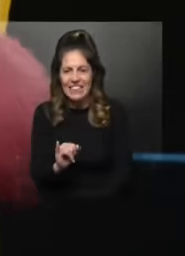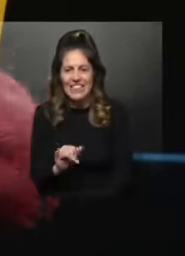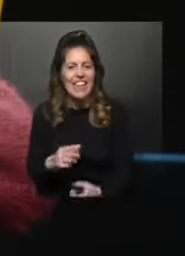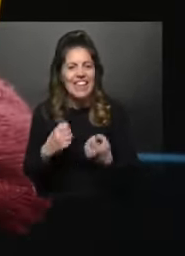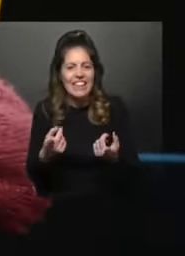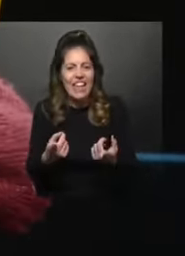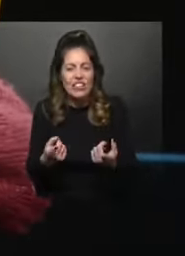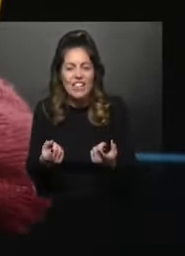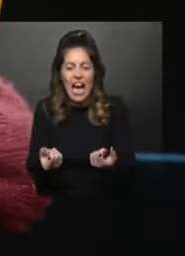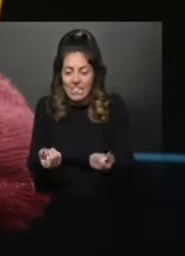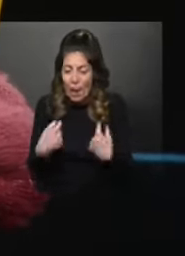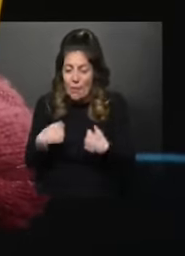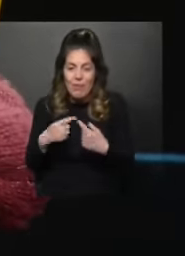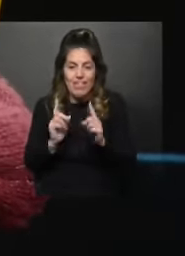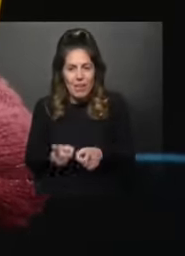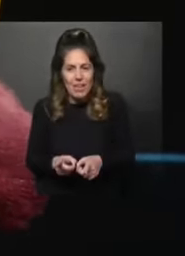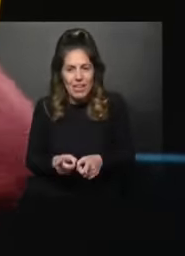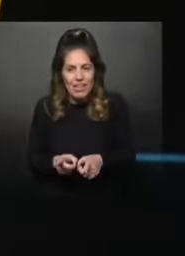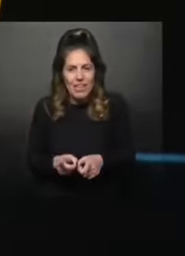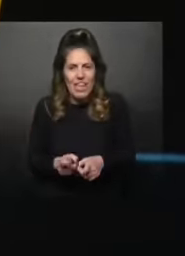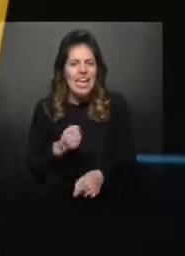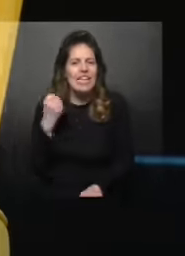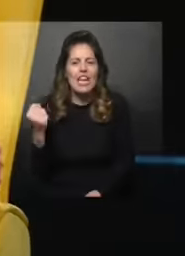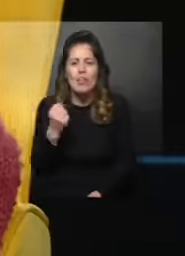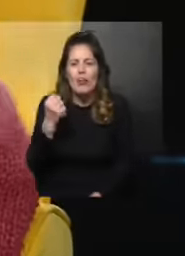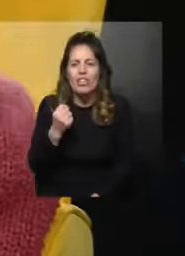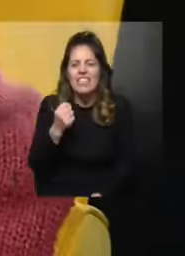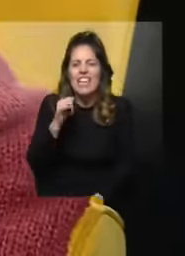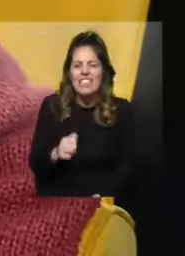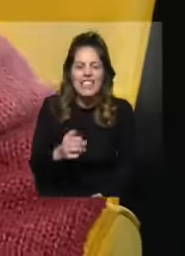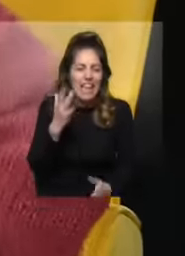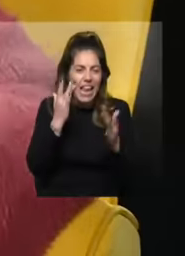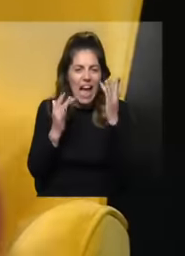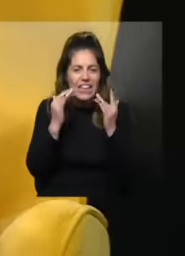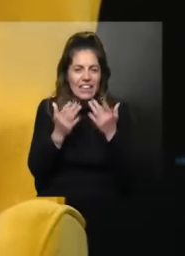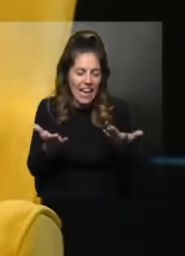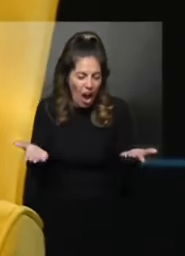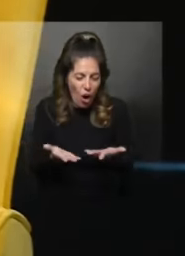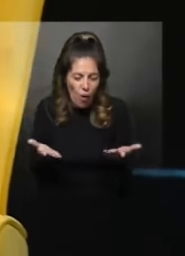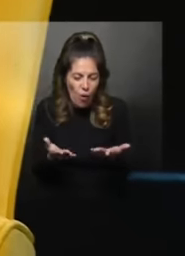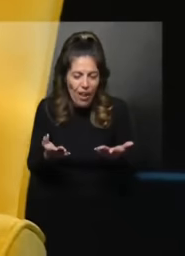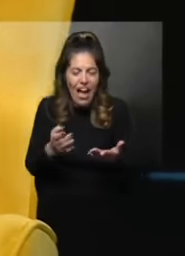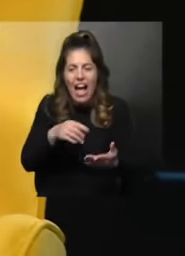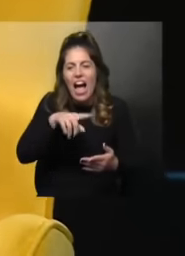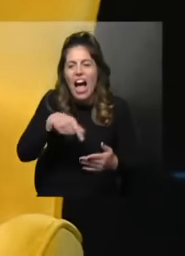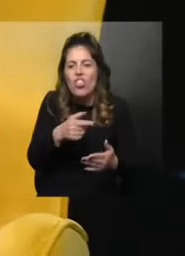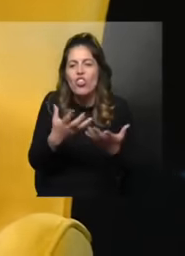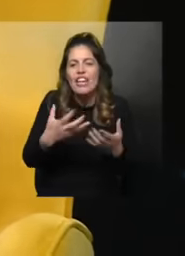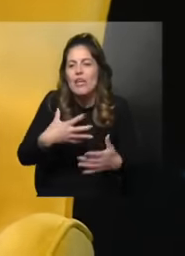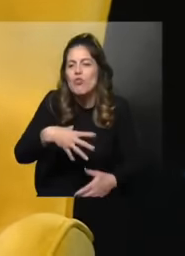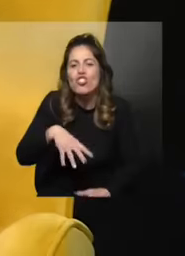dándose ella misma? ¿Qué importancia tiene el arte en la época actual? ¿Hacia dónde lo queremos